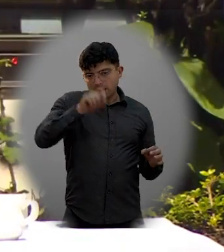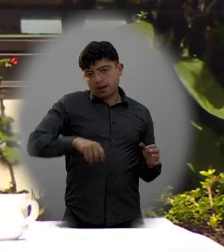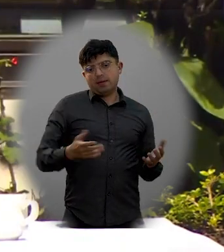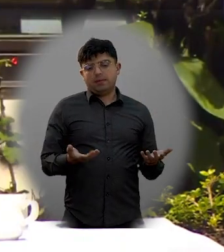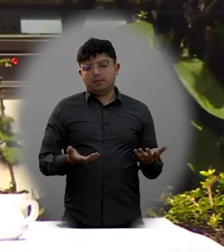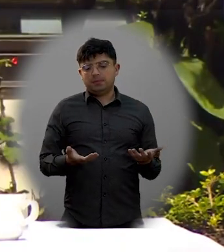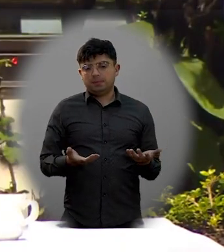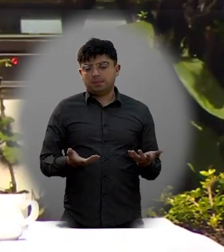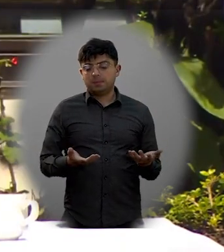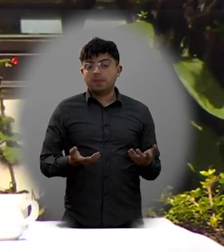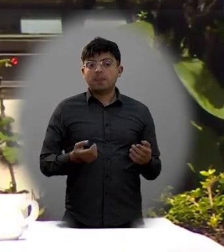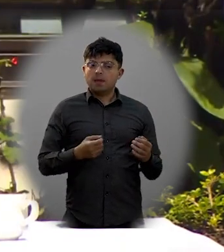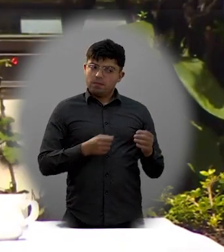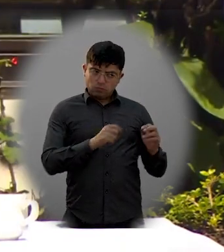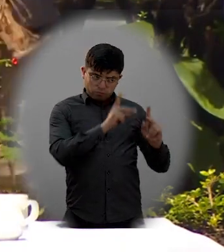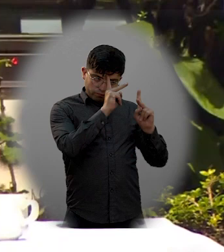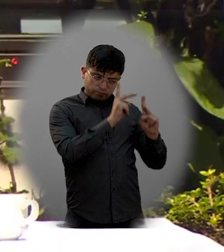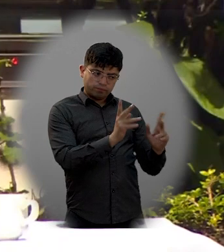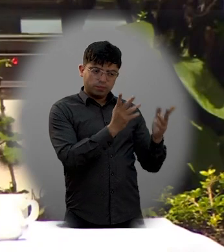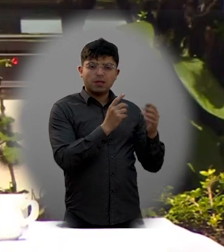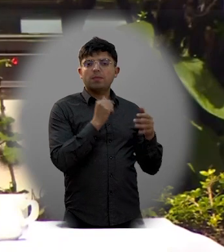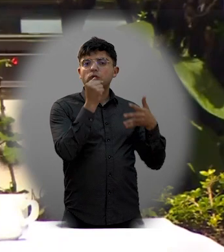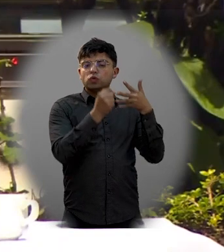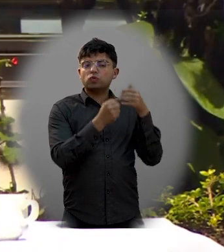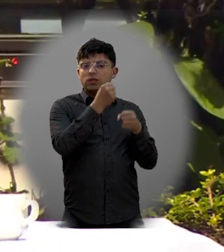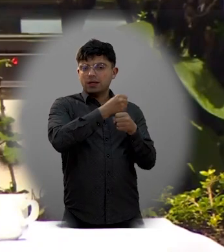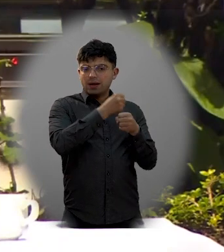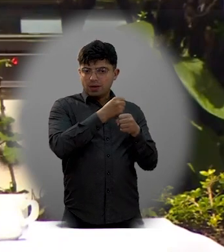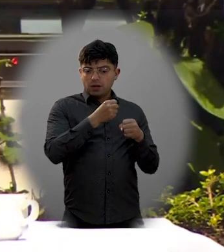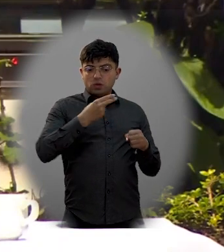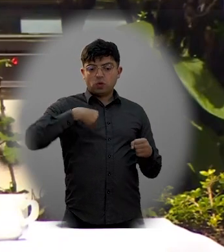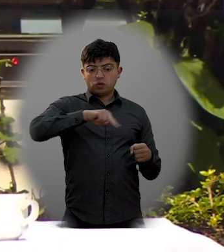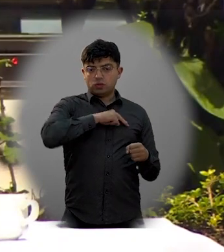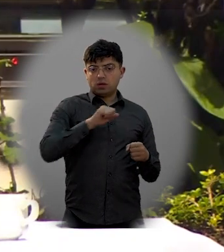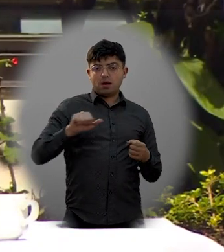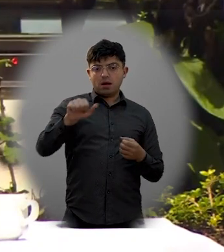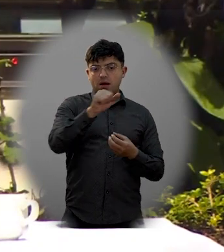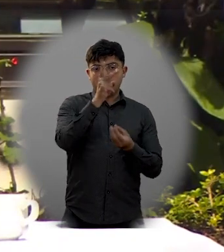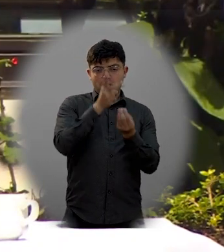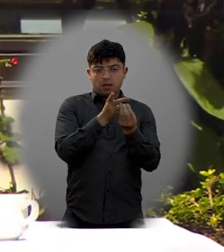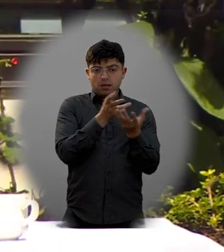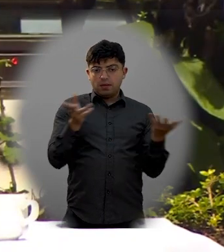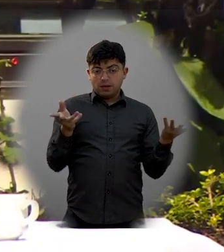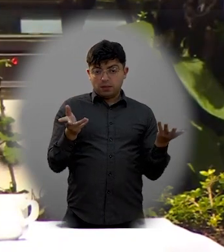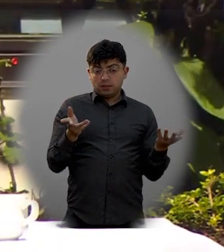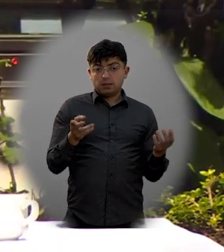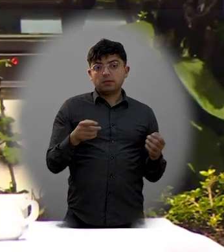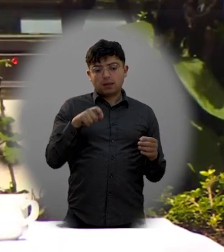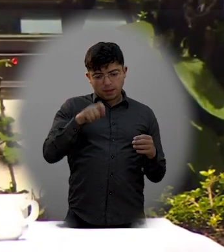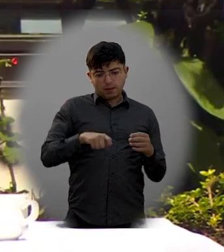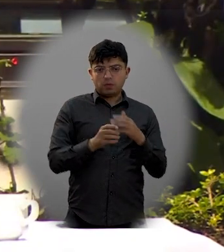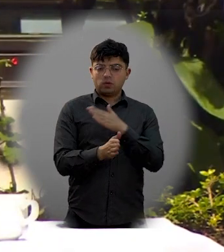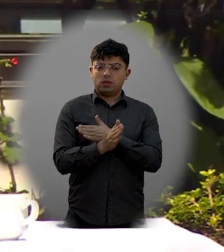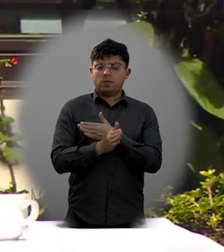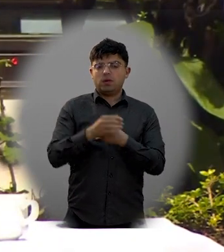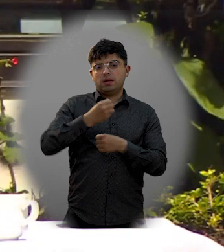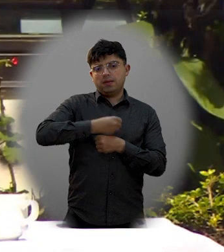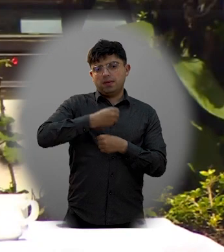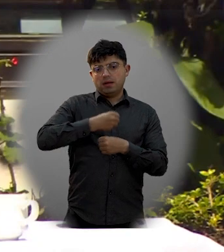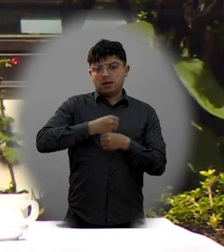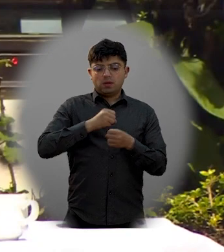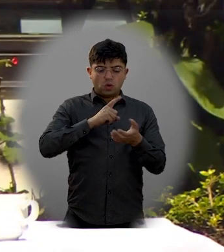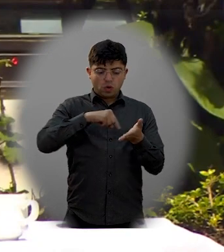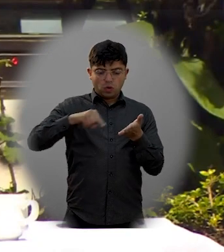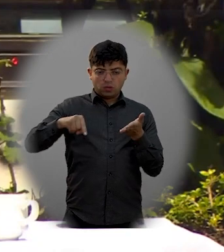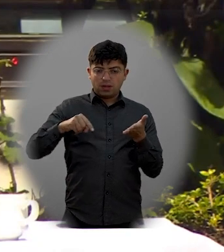no dignificamos las condiciones de trabajo para nosotras y nosotres. No podemos seguir trabajando con esos